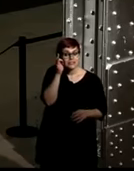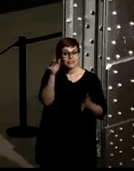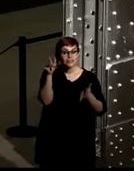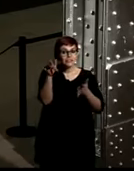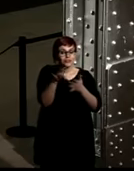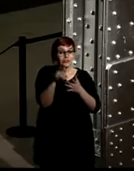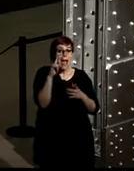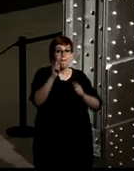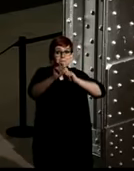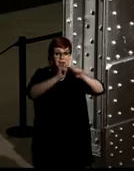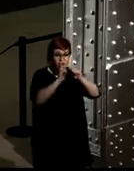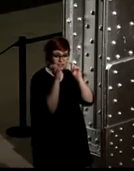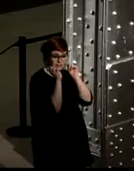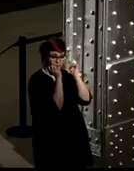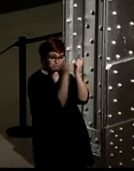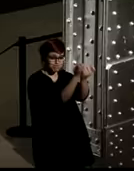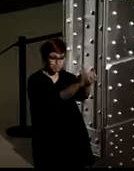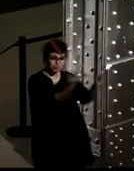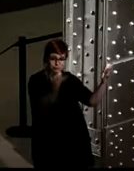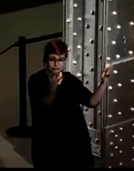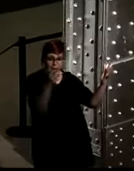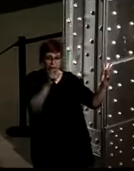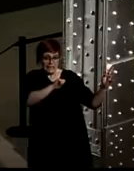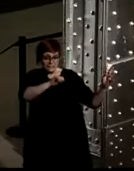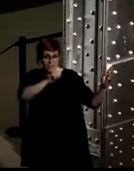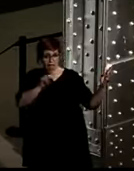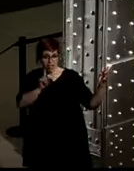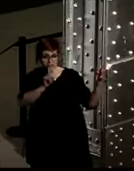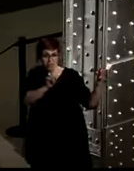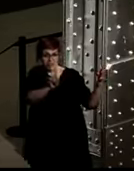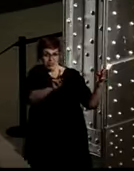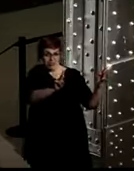los periodistas que hay ahí, abuela, esperando. Sí.